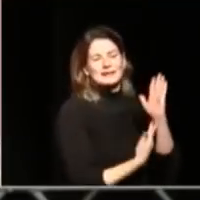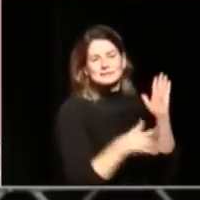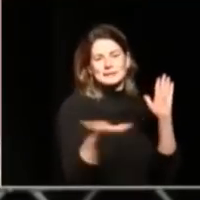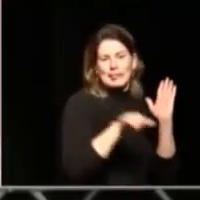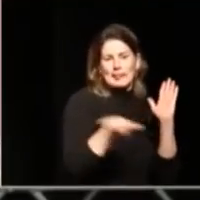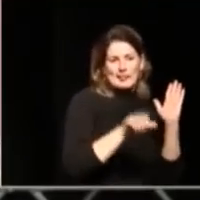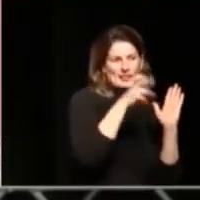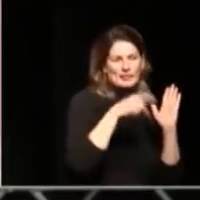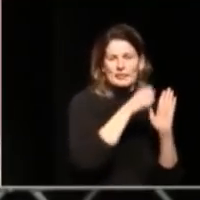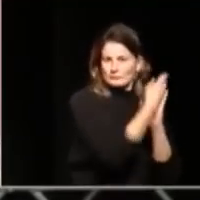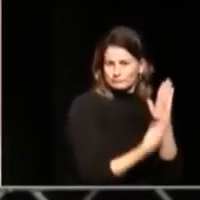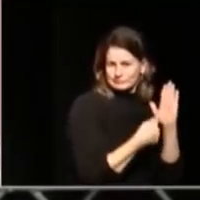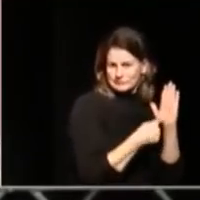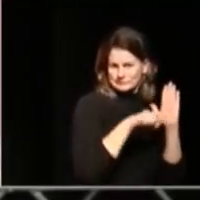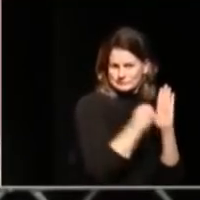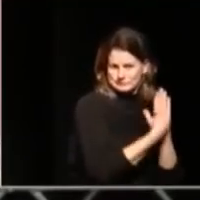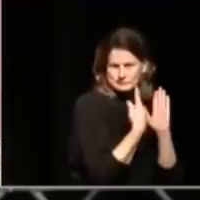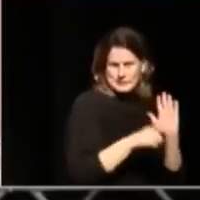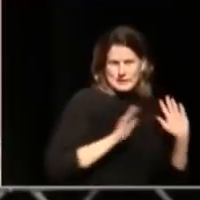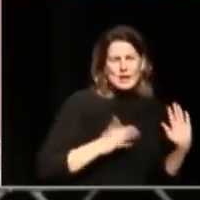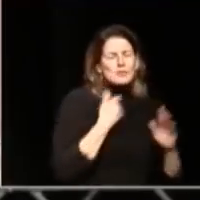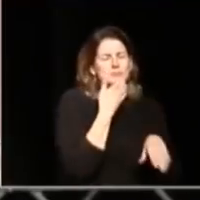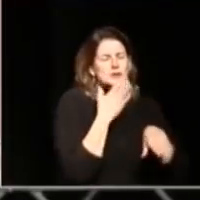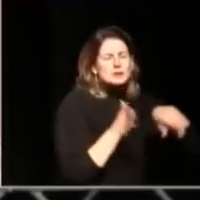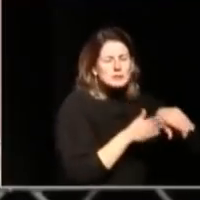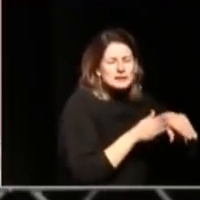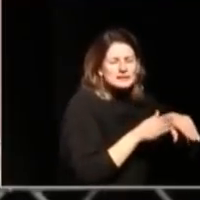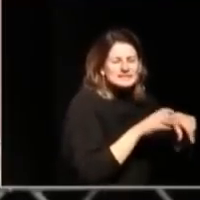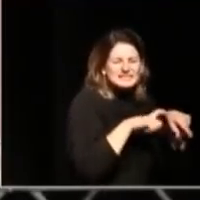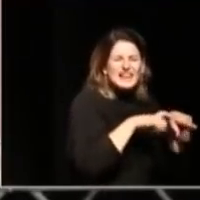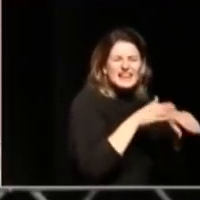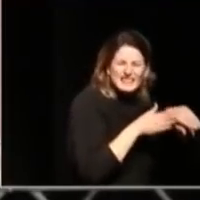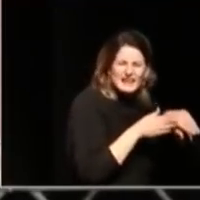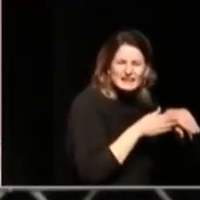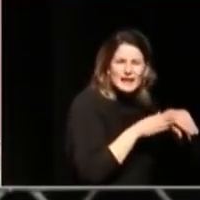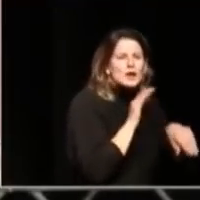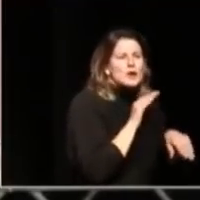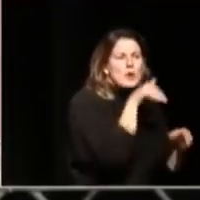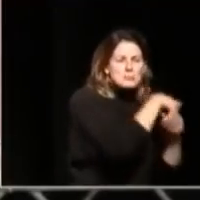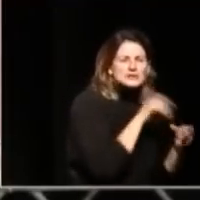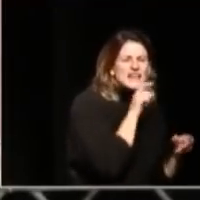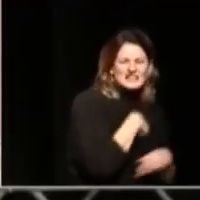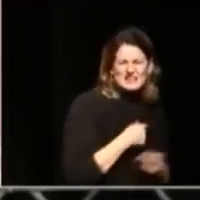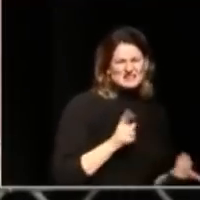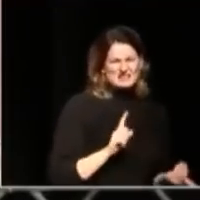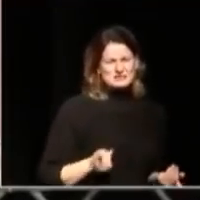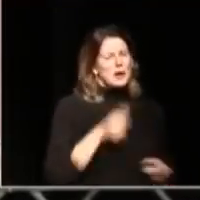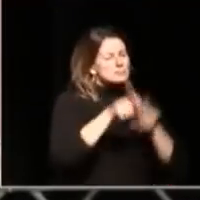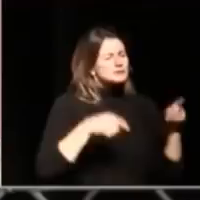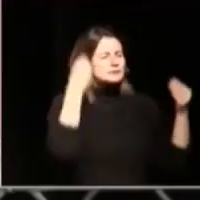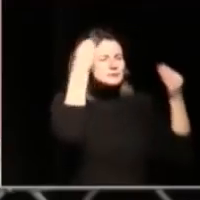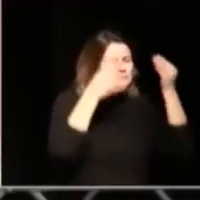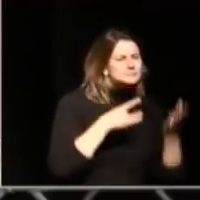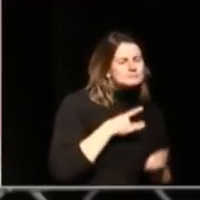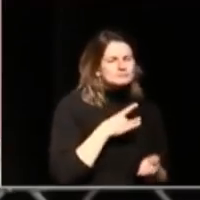Convergencia. ¿Pero tiene sentido que alguien de izquierdas vote a Miquel Iceta en estas elecciones? A esa gente que se lo está pensando,